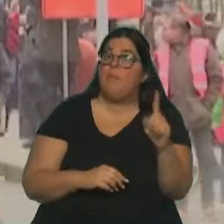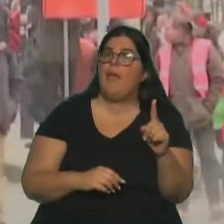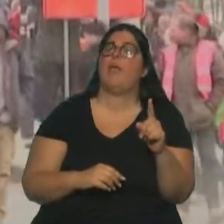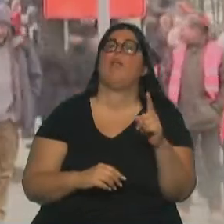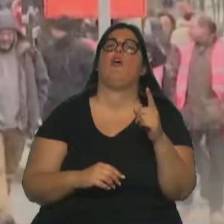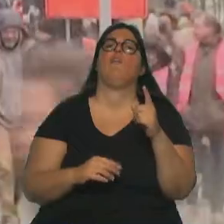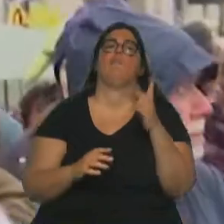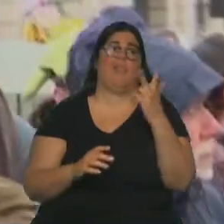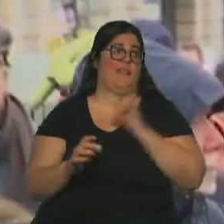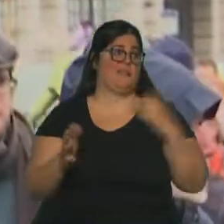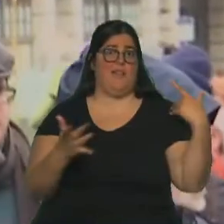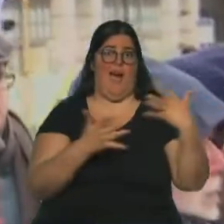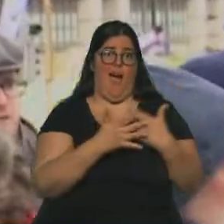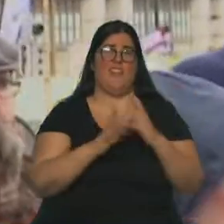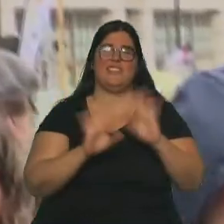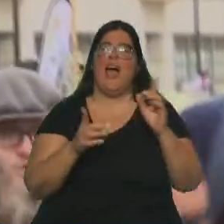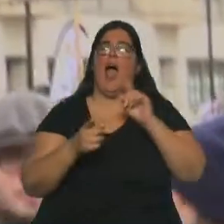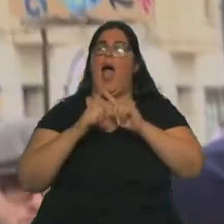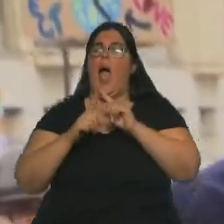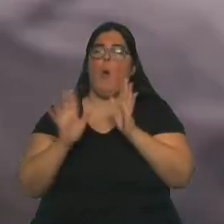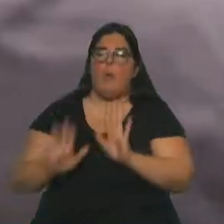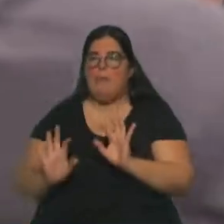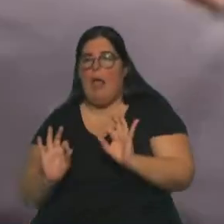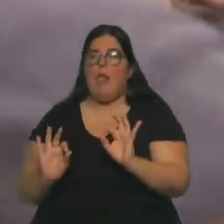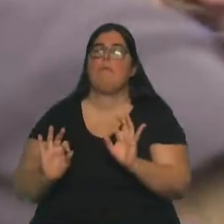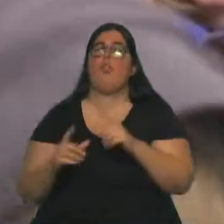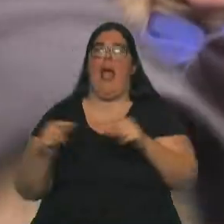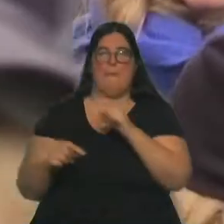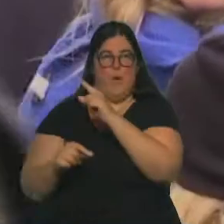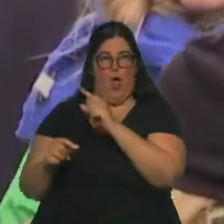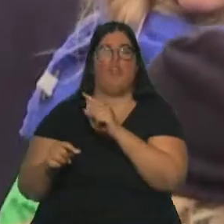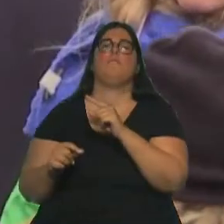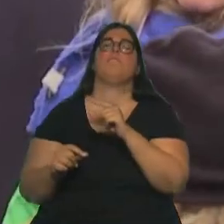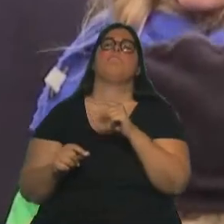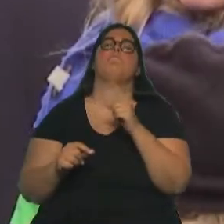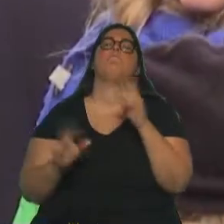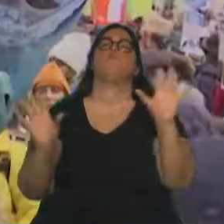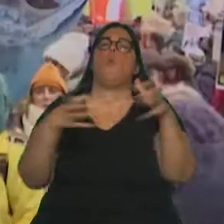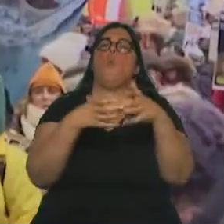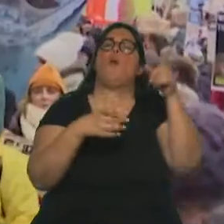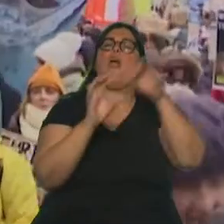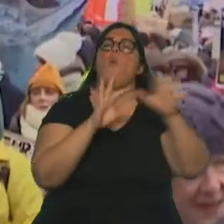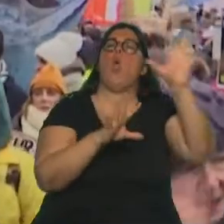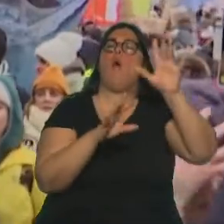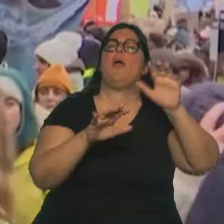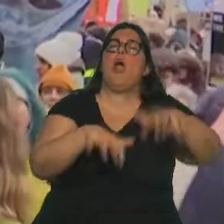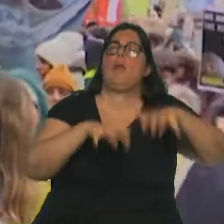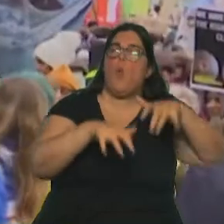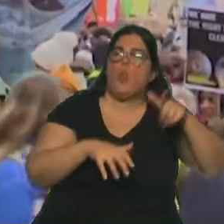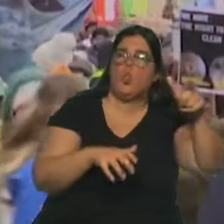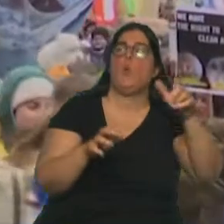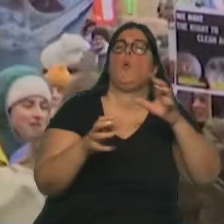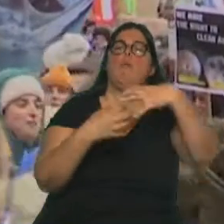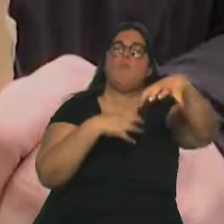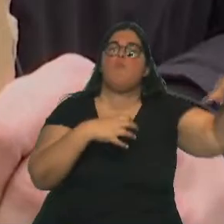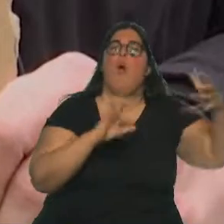más de 3 años que pasaron desde el preacuerdo en Japón, una oposición encabezada por agricultores europeos y organizaciones ambientalistas de ambos bloques